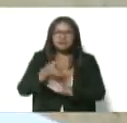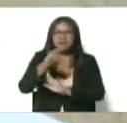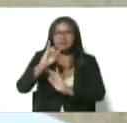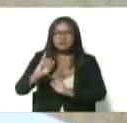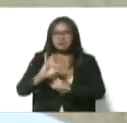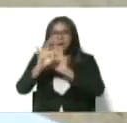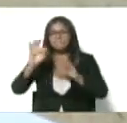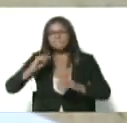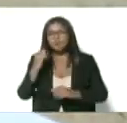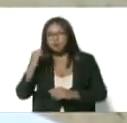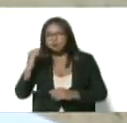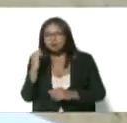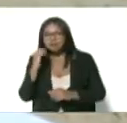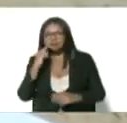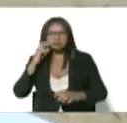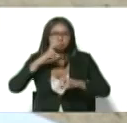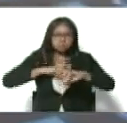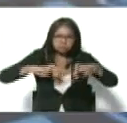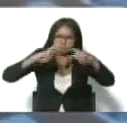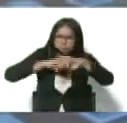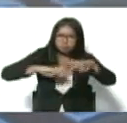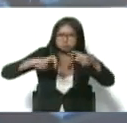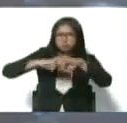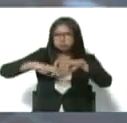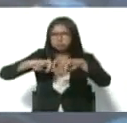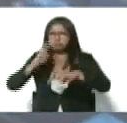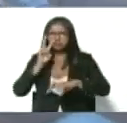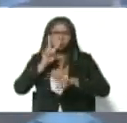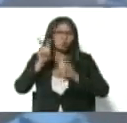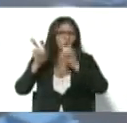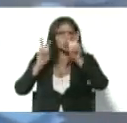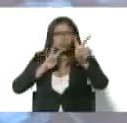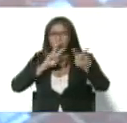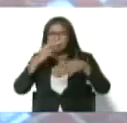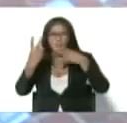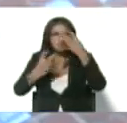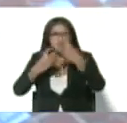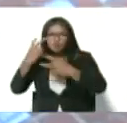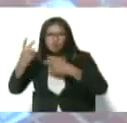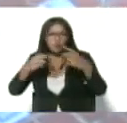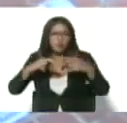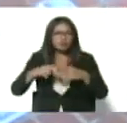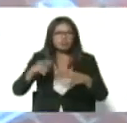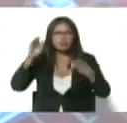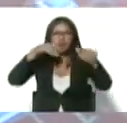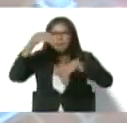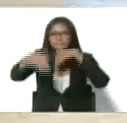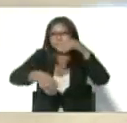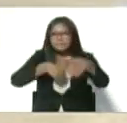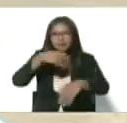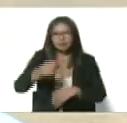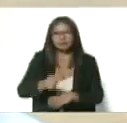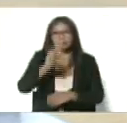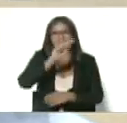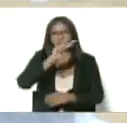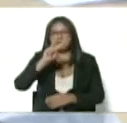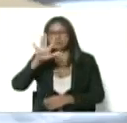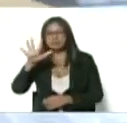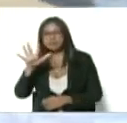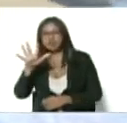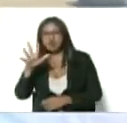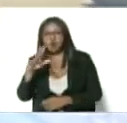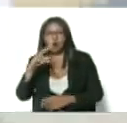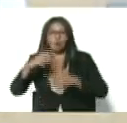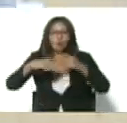policiales comenzaron a brillar en los alrededores de la playa donde lograron localizar 125 envoltorios